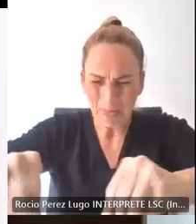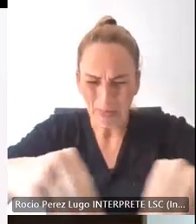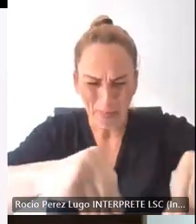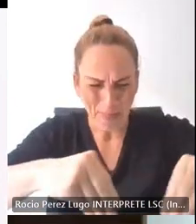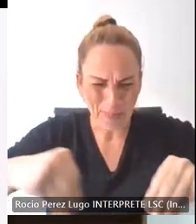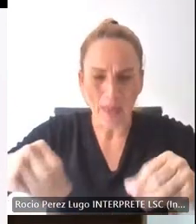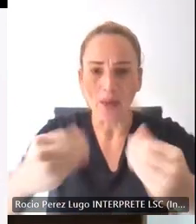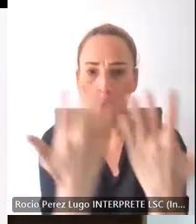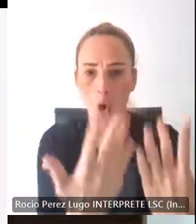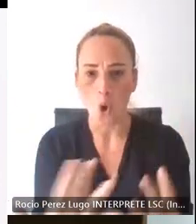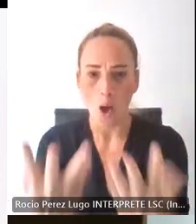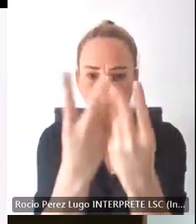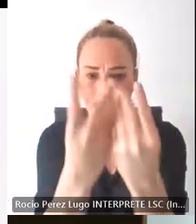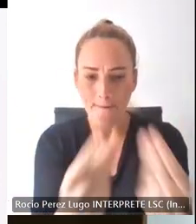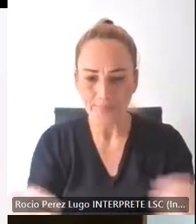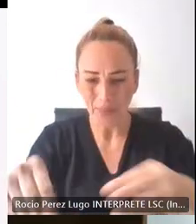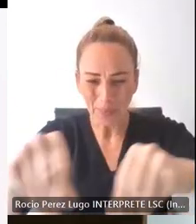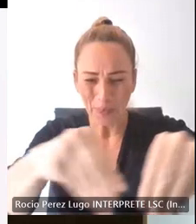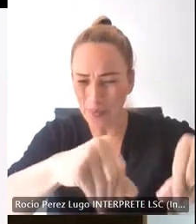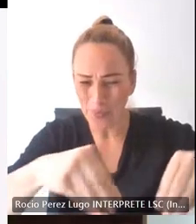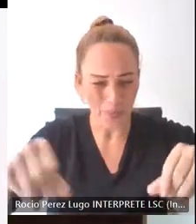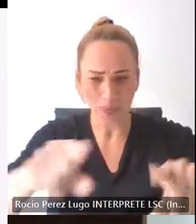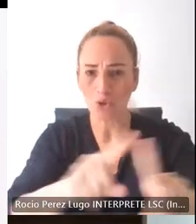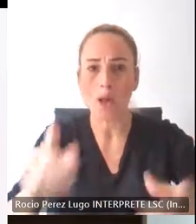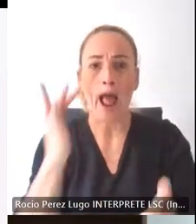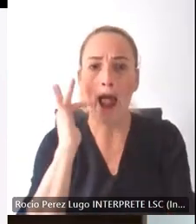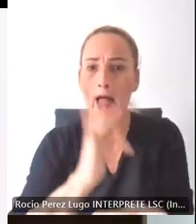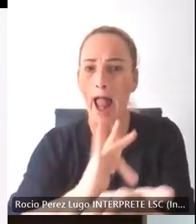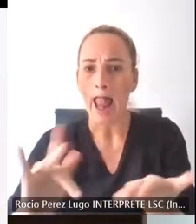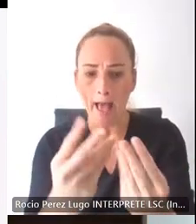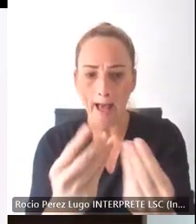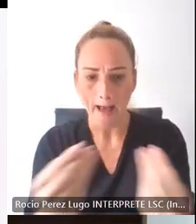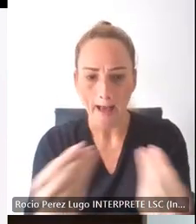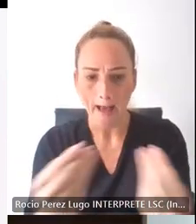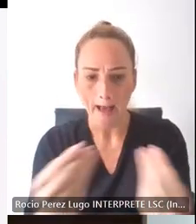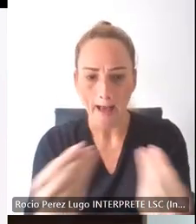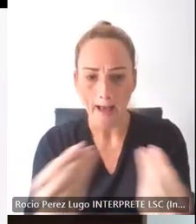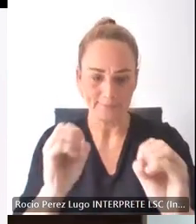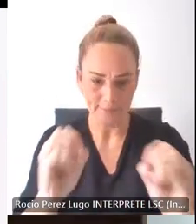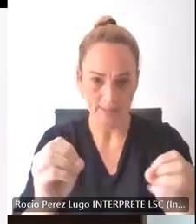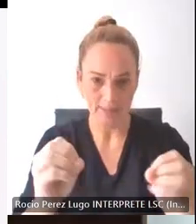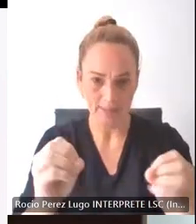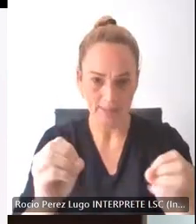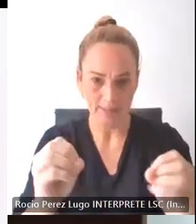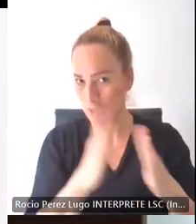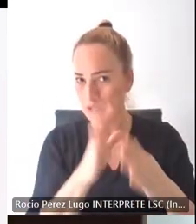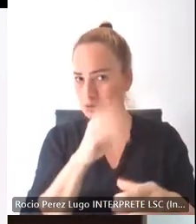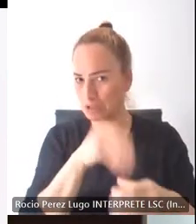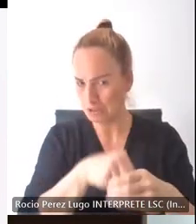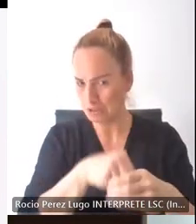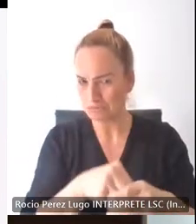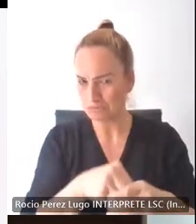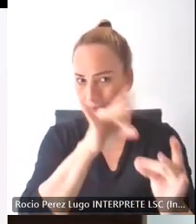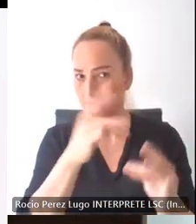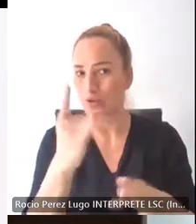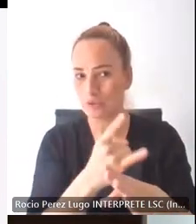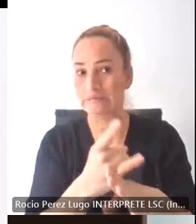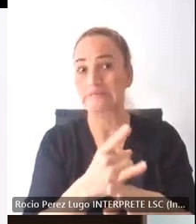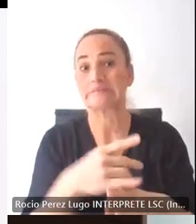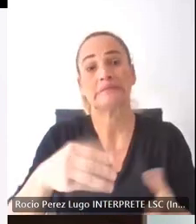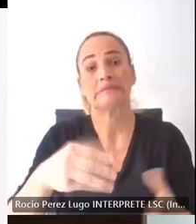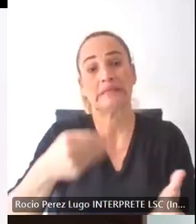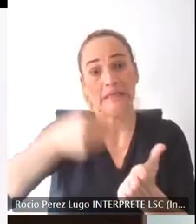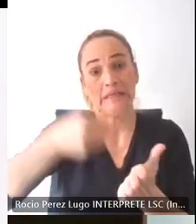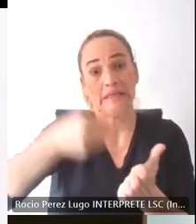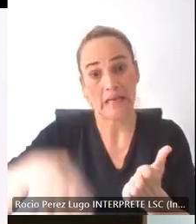fuego, pero que no me va a generar ningún tipo de daño adicional. Si lo podemos tener en la casa, perfecto, pero como les decía, es un poquito más